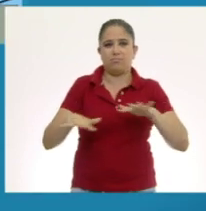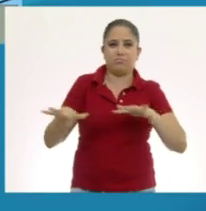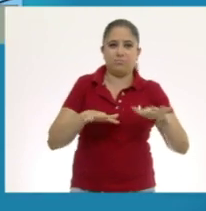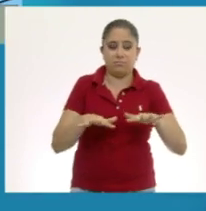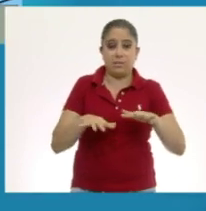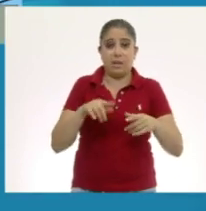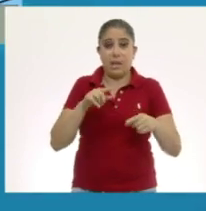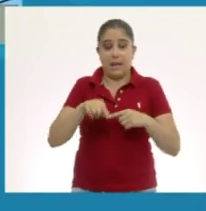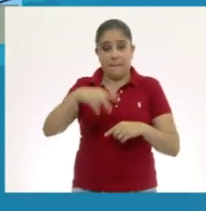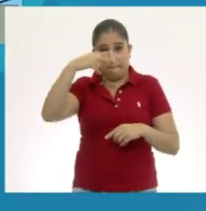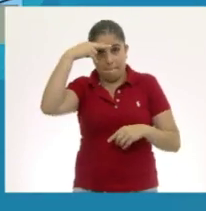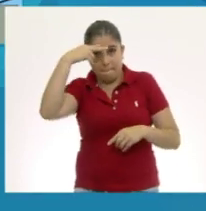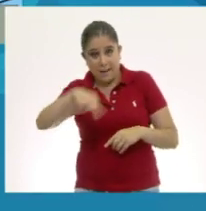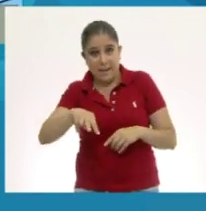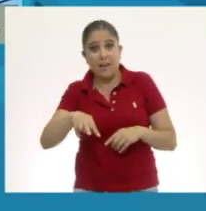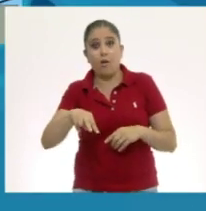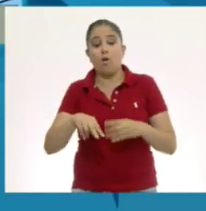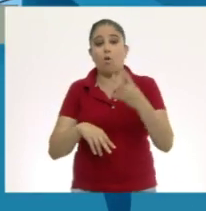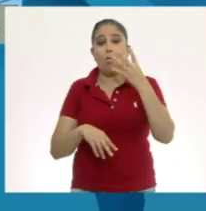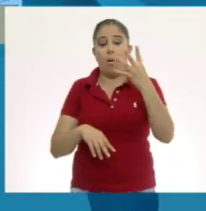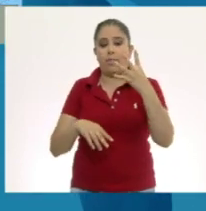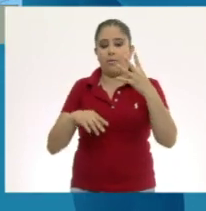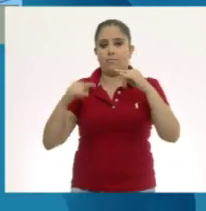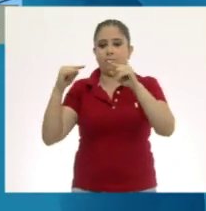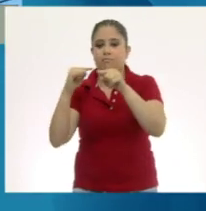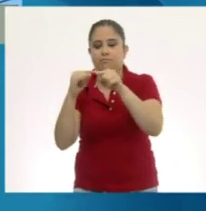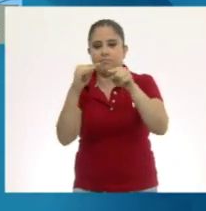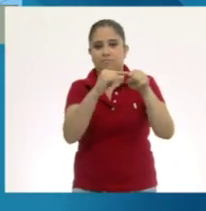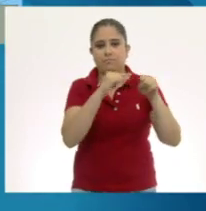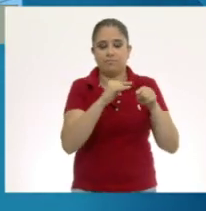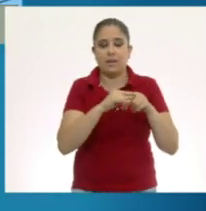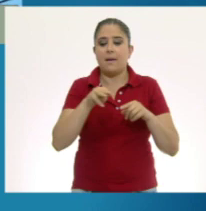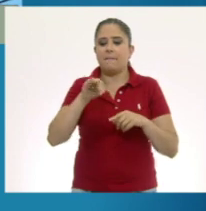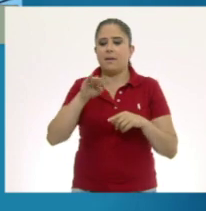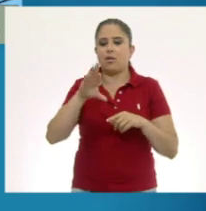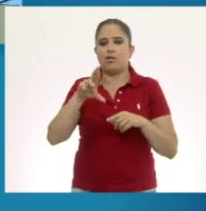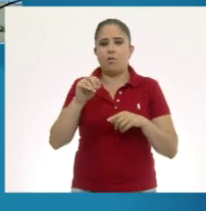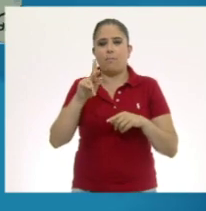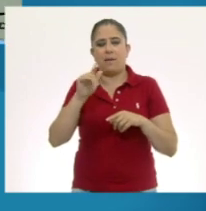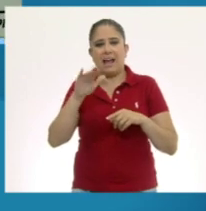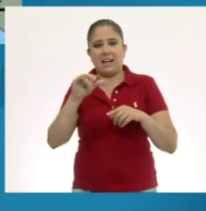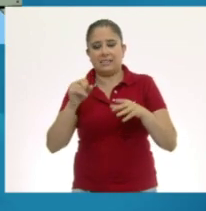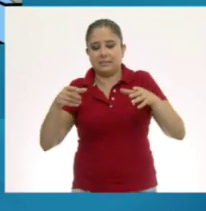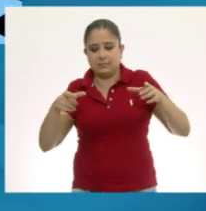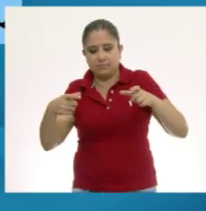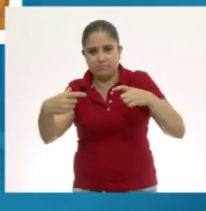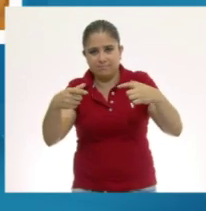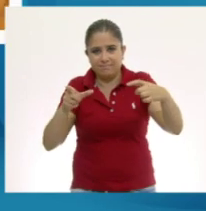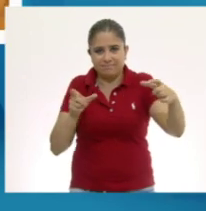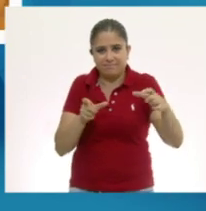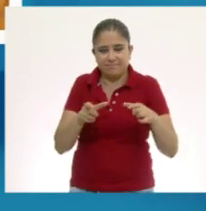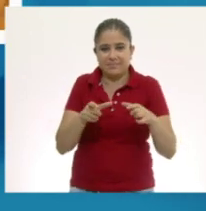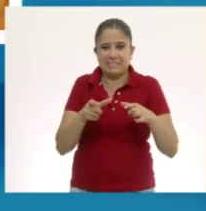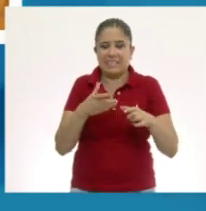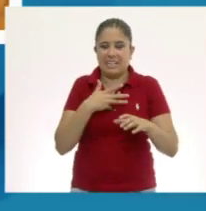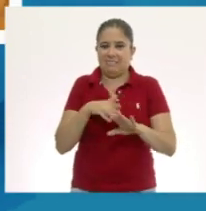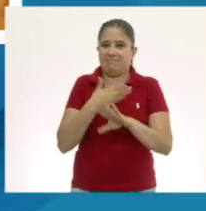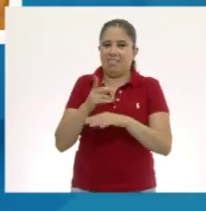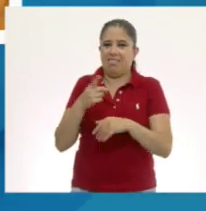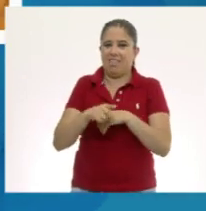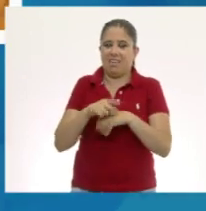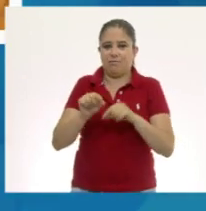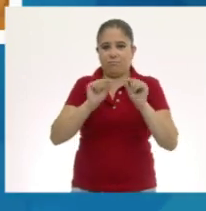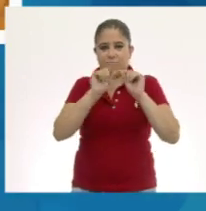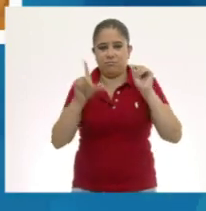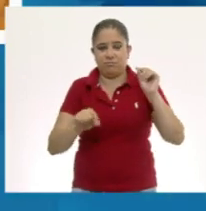el caso de México, son 4 placas y 2 microplacas las que afectan a su territorio. Sin embargo,